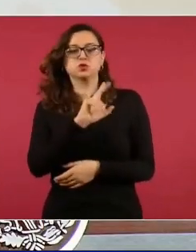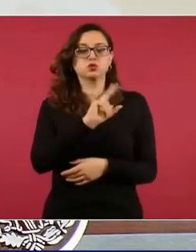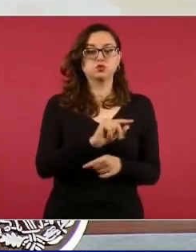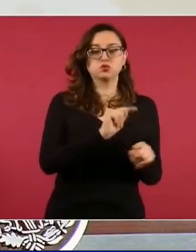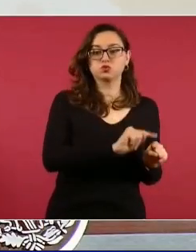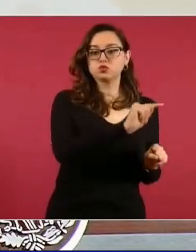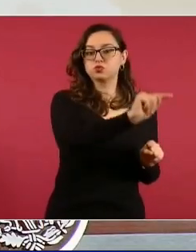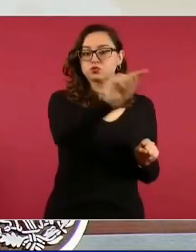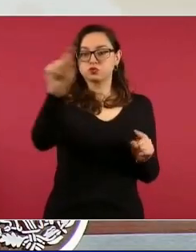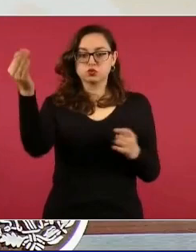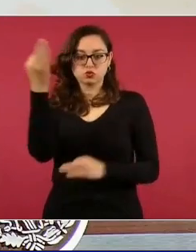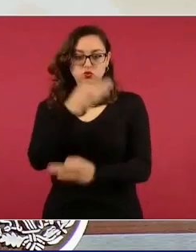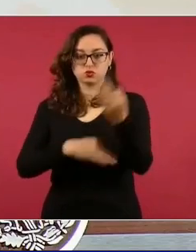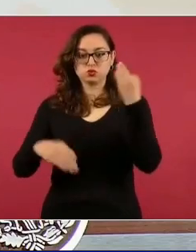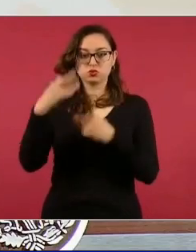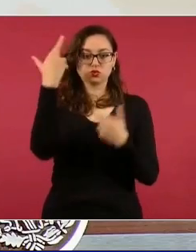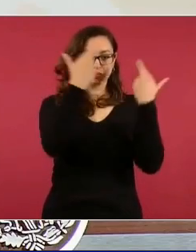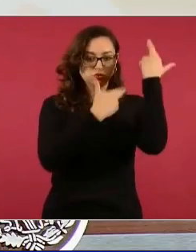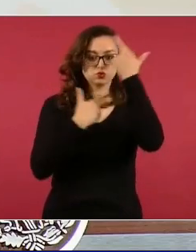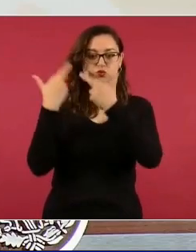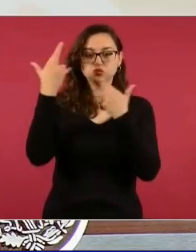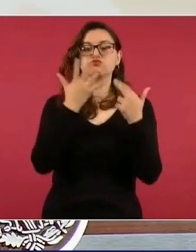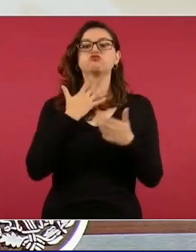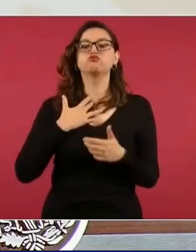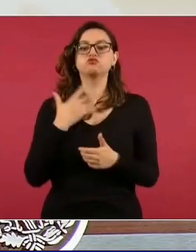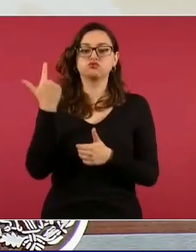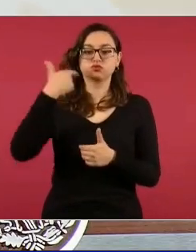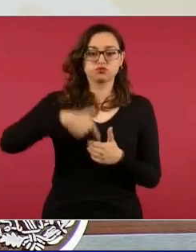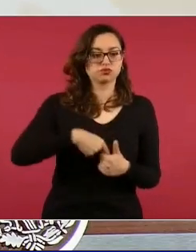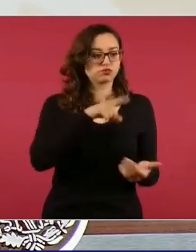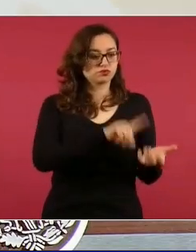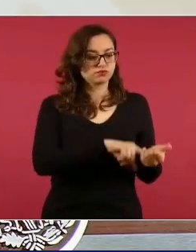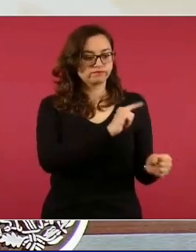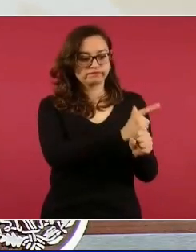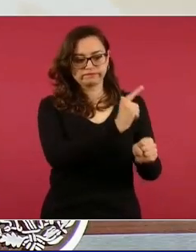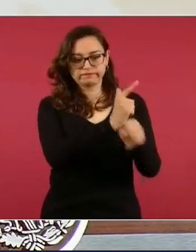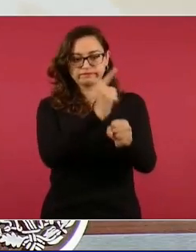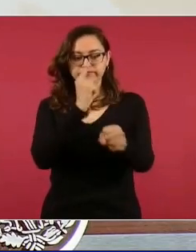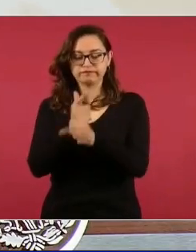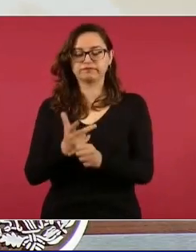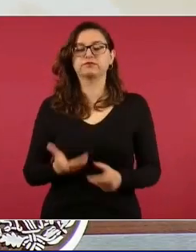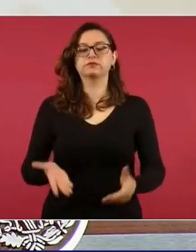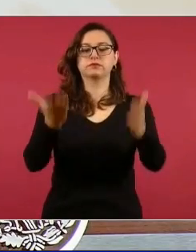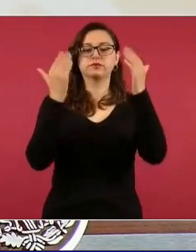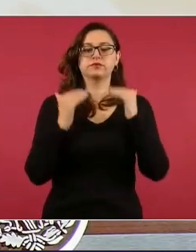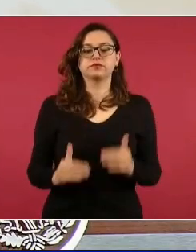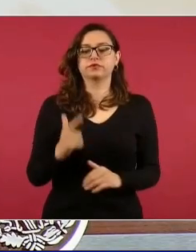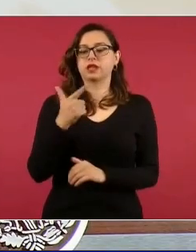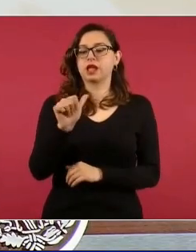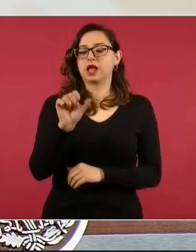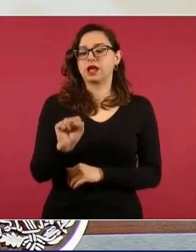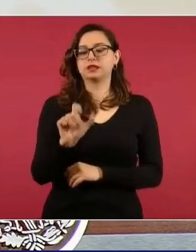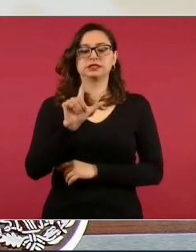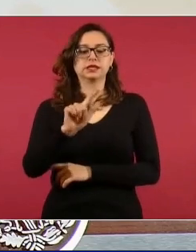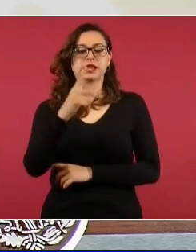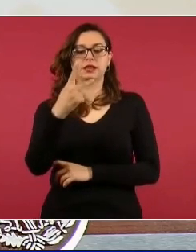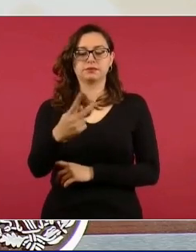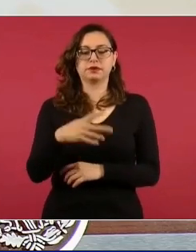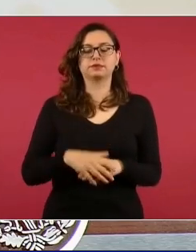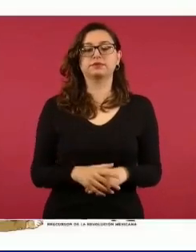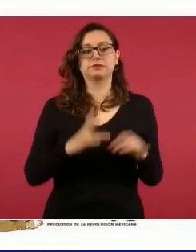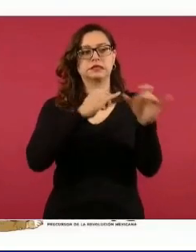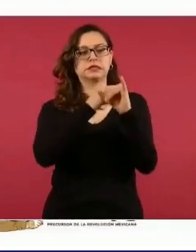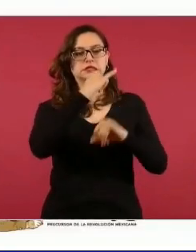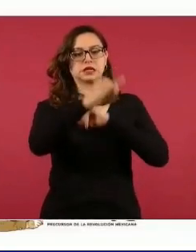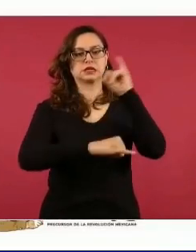todas las estaciones de servicio, en las gasolineras. Vamos ahora al gas LP, en el cual, si convertimos a